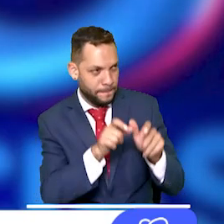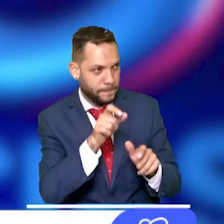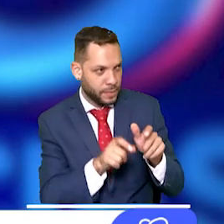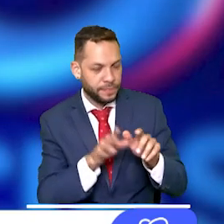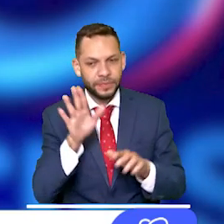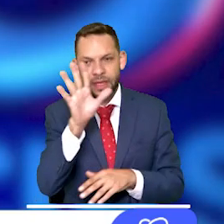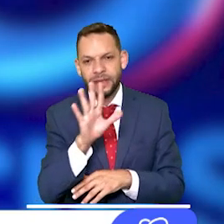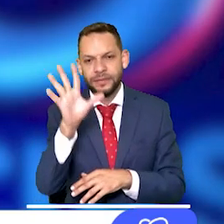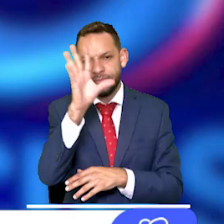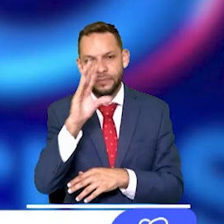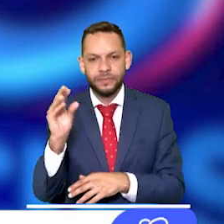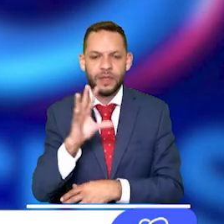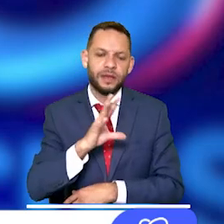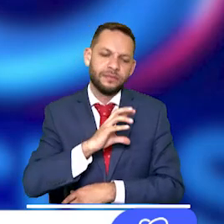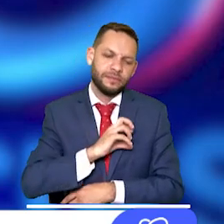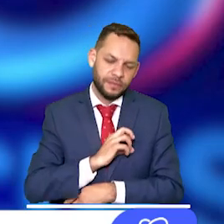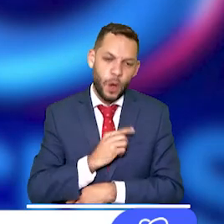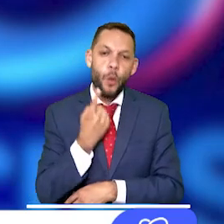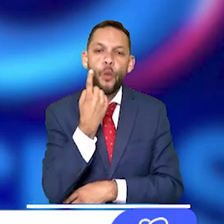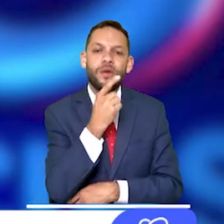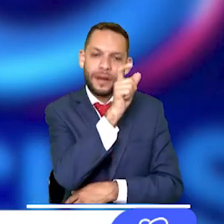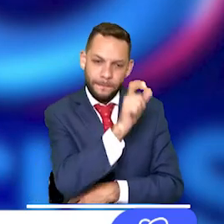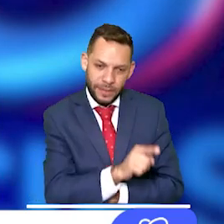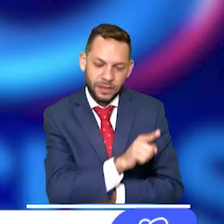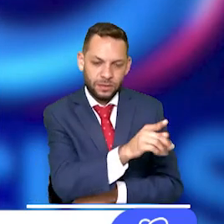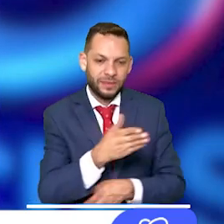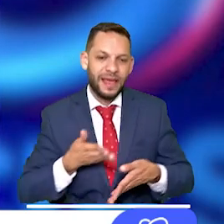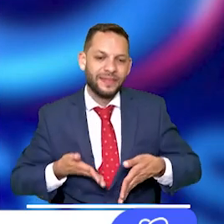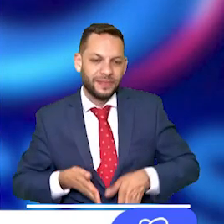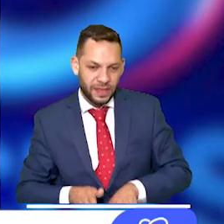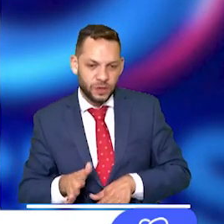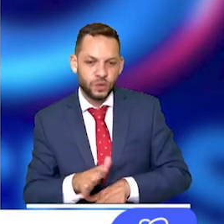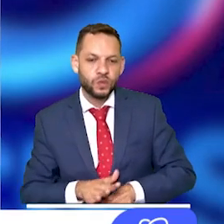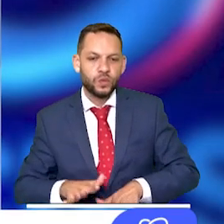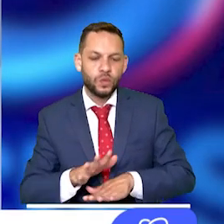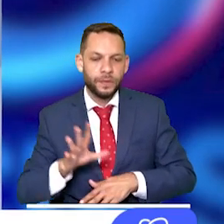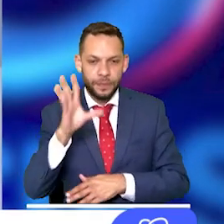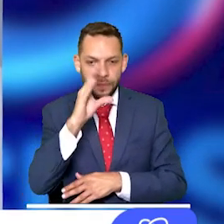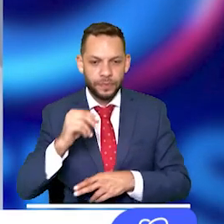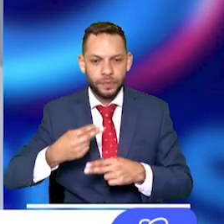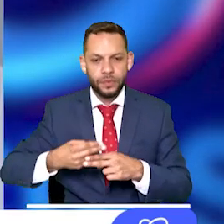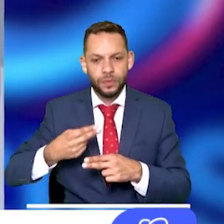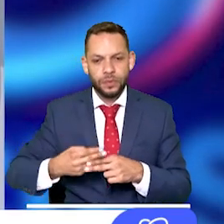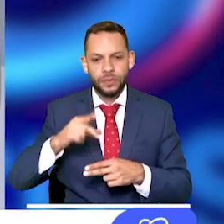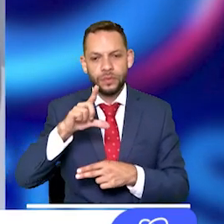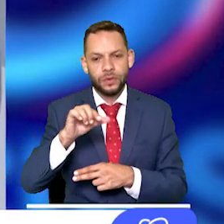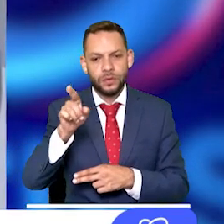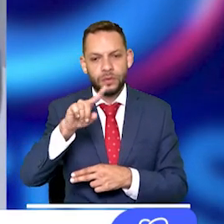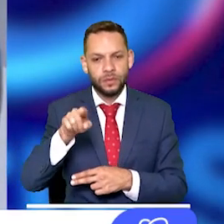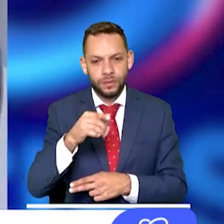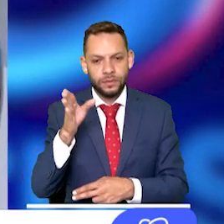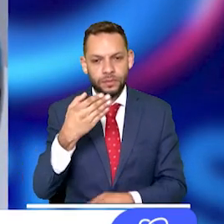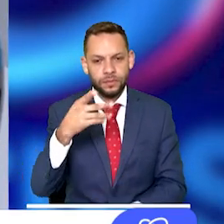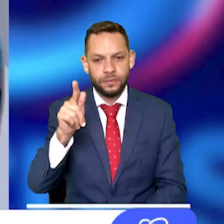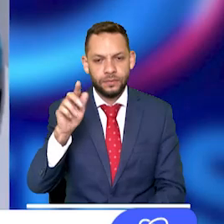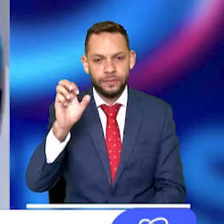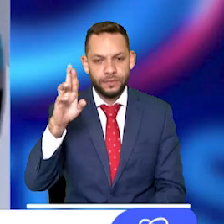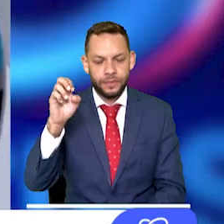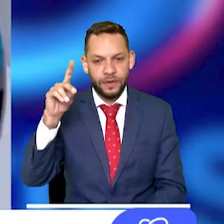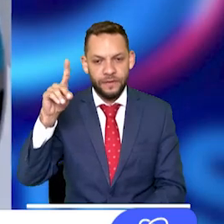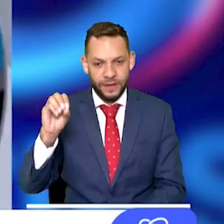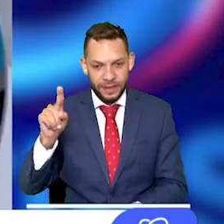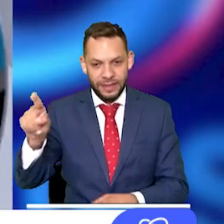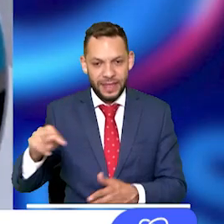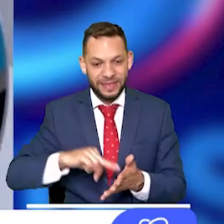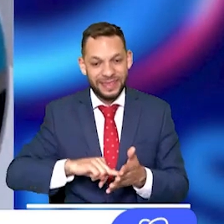hío también está de luto pues uno de los integrantes del helicóptero identificado como Luis Fernando Montoya ospina técnico cuarto de la